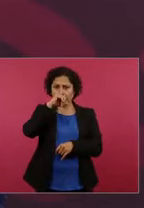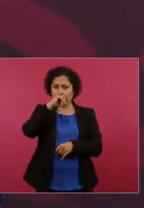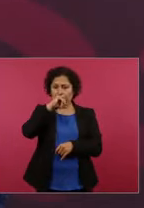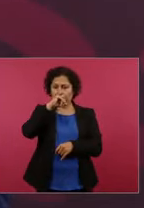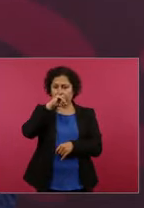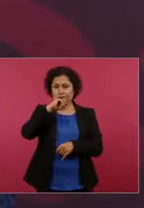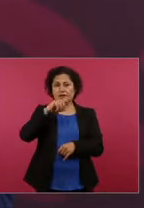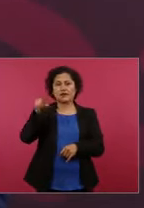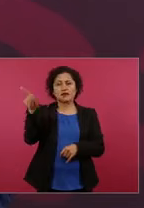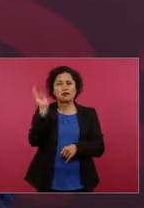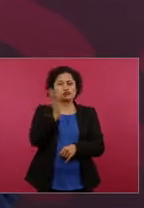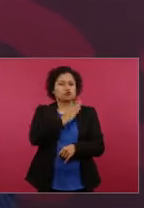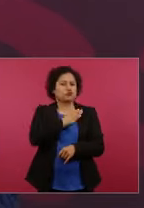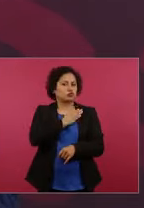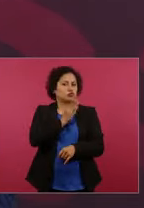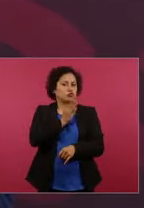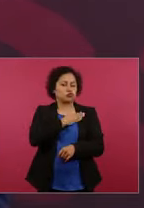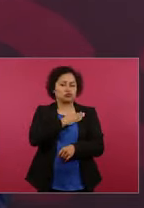Muy buena persona.